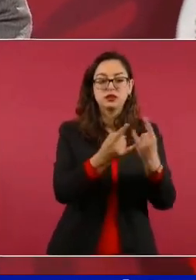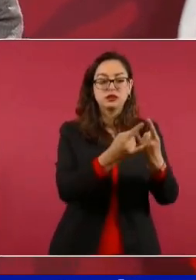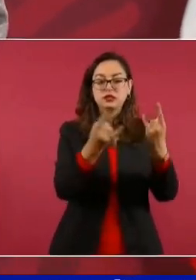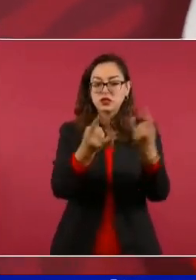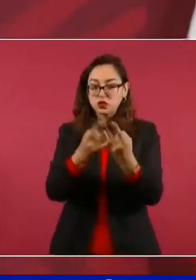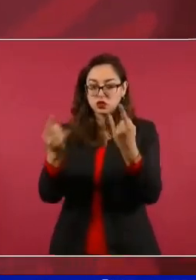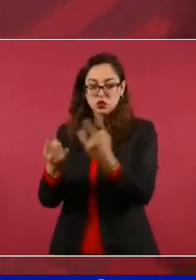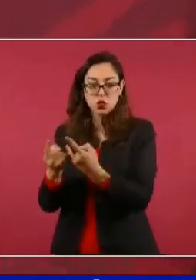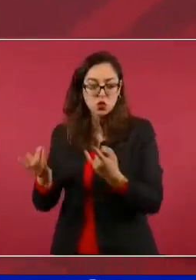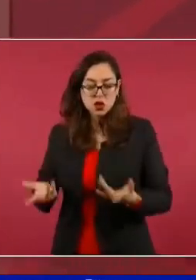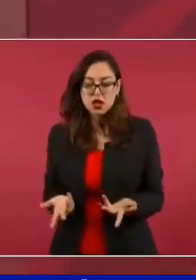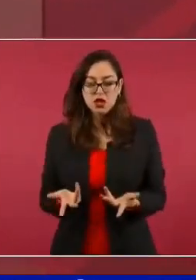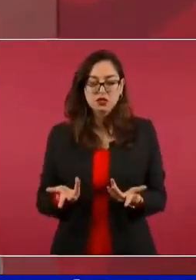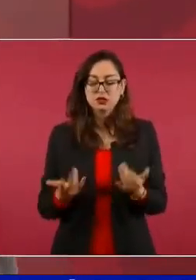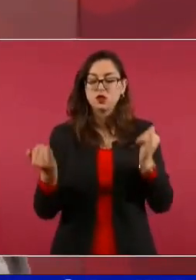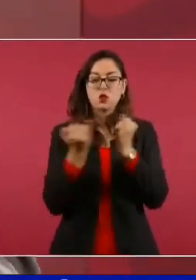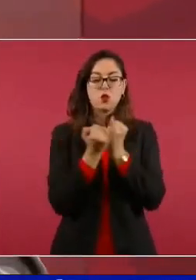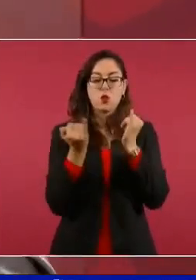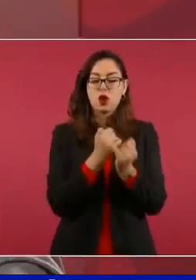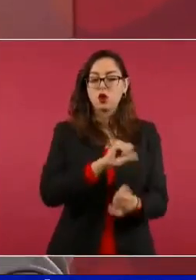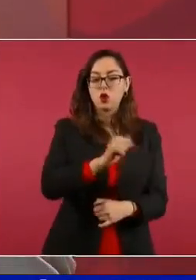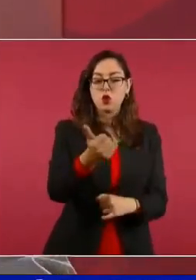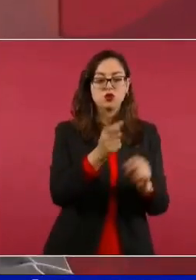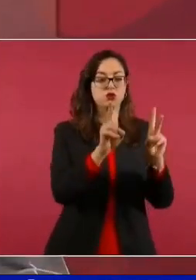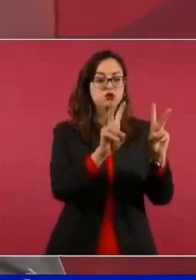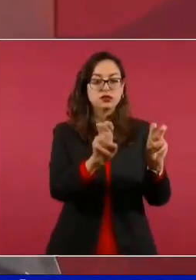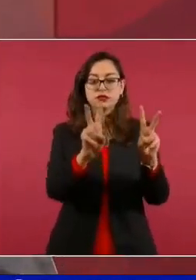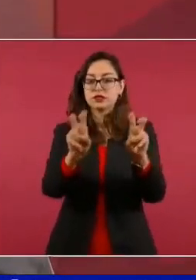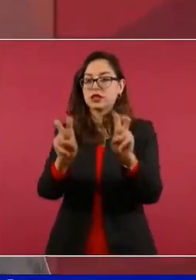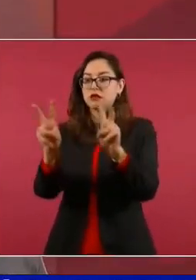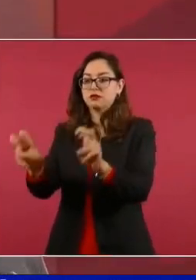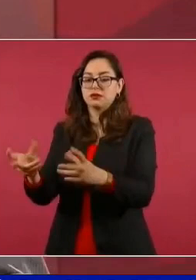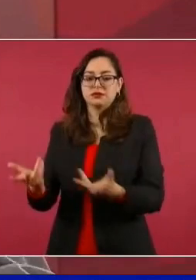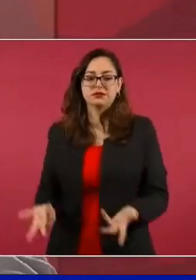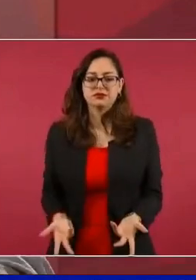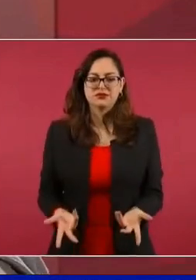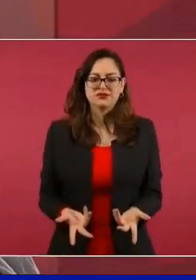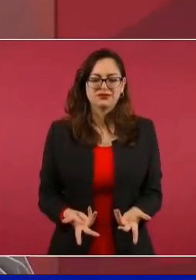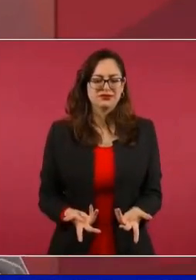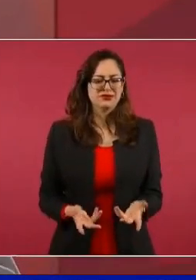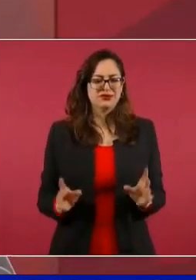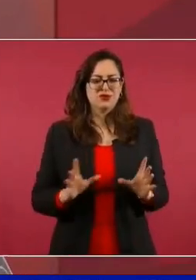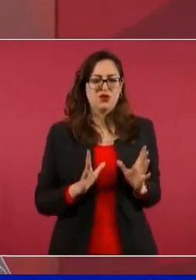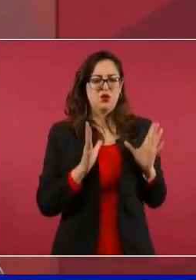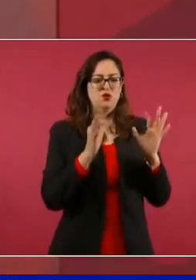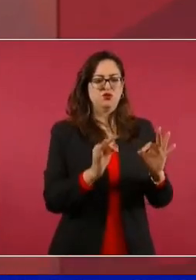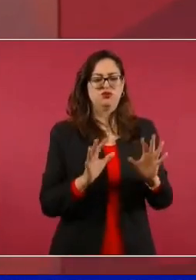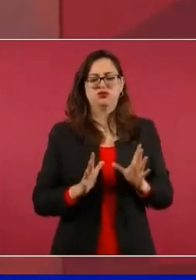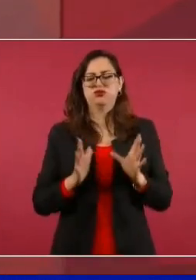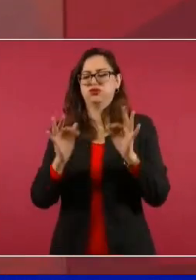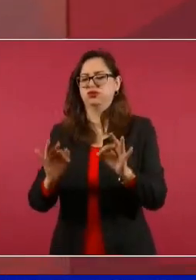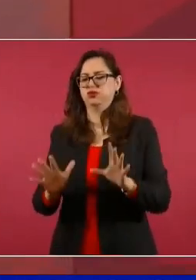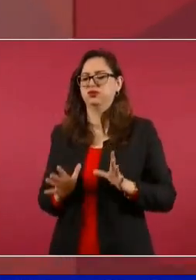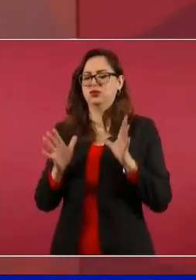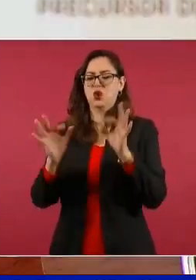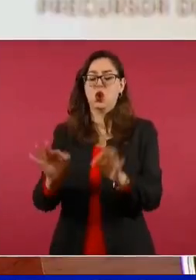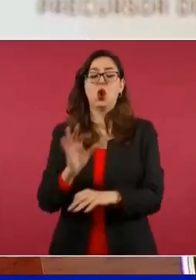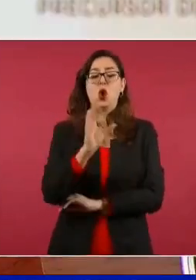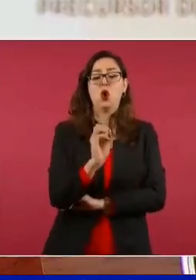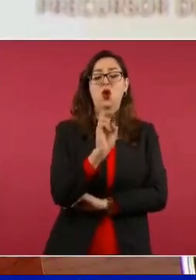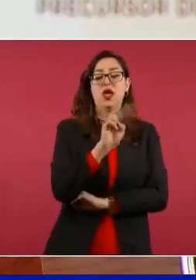que se fueron creando todas estas organizaciones supuestamente autónomas de la sociedad